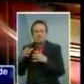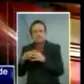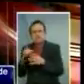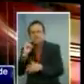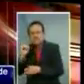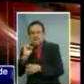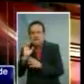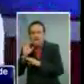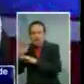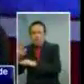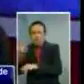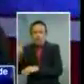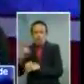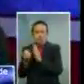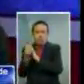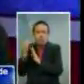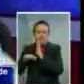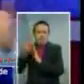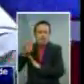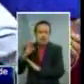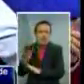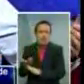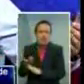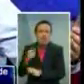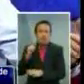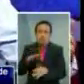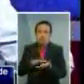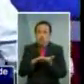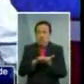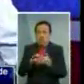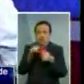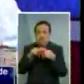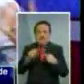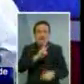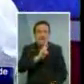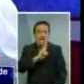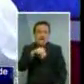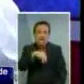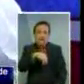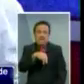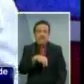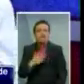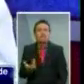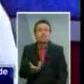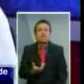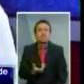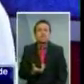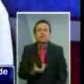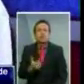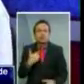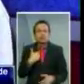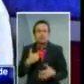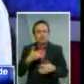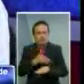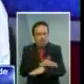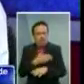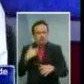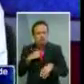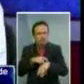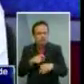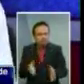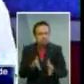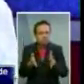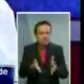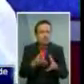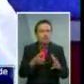no. Bueno, vemos cómo esta semana Renovación Nacional en bloque, algo que nosotros impulsamos desde hace mucho tiempo el